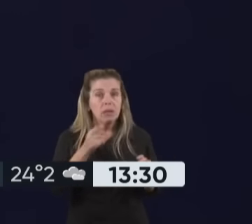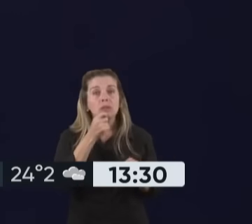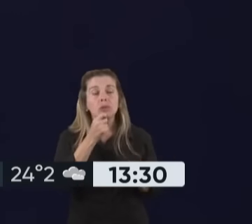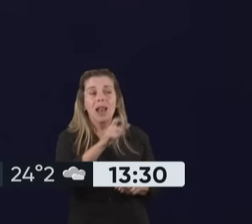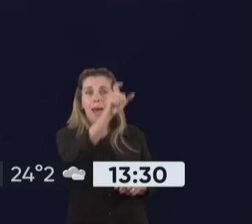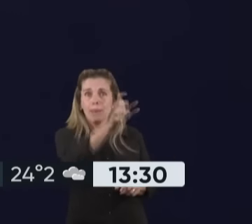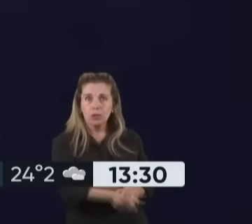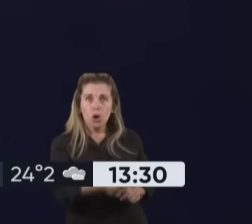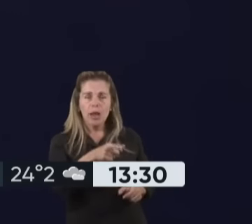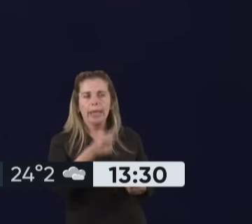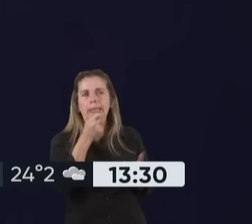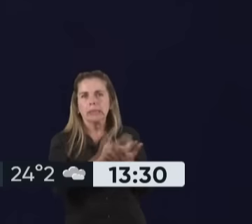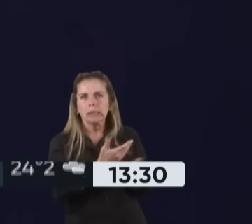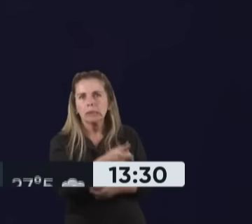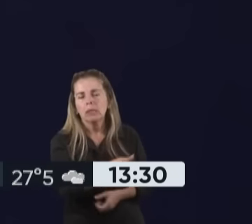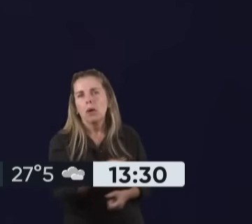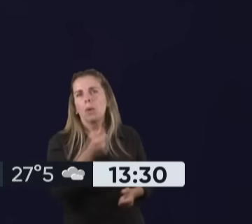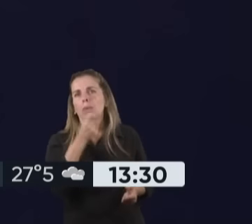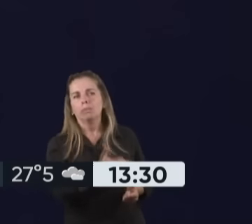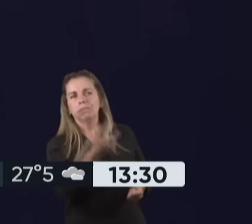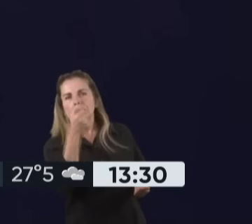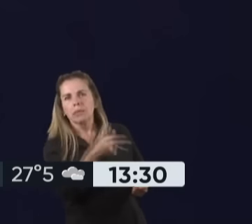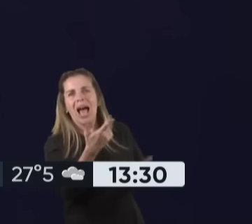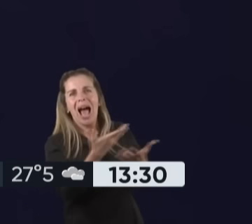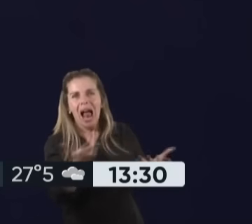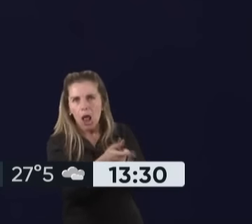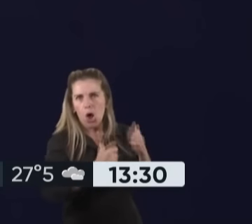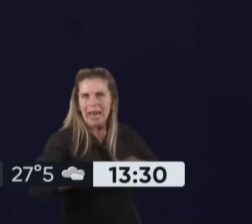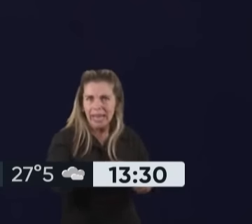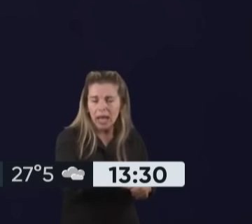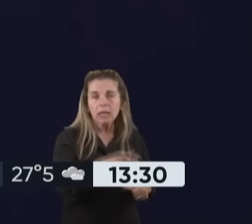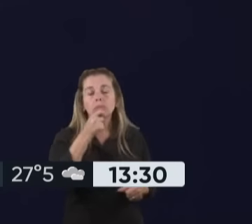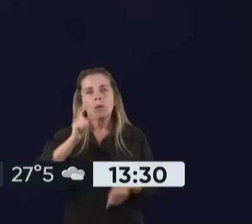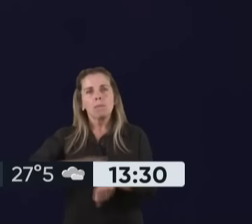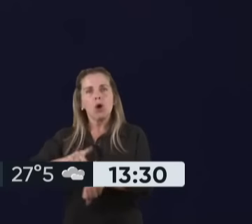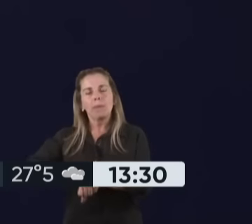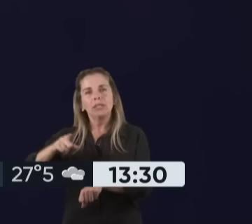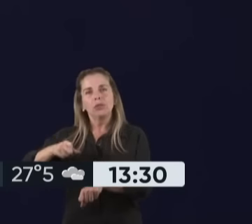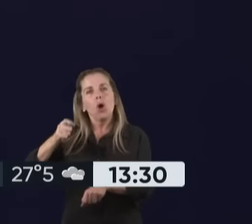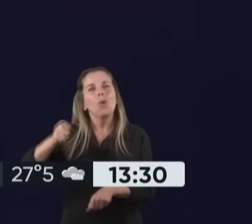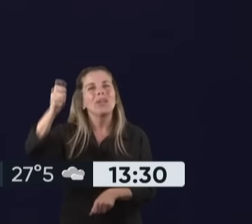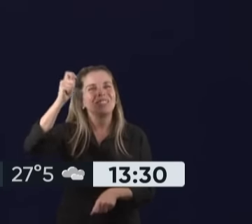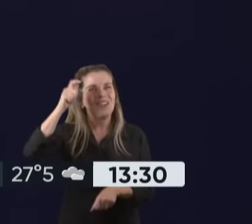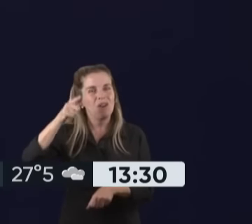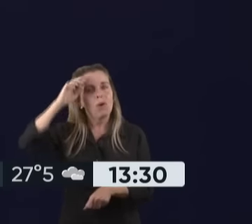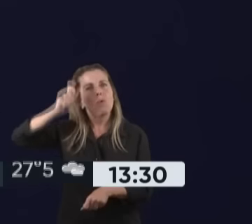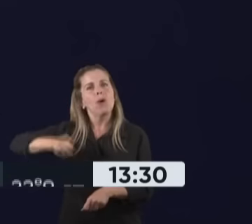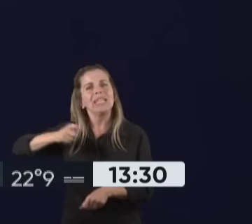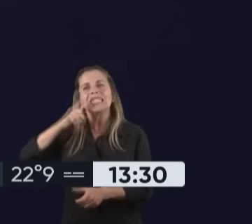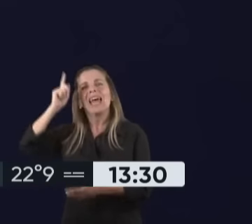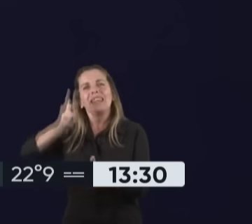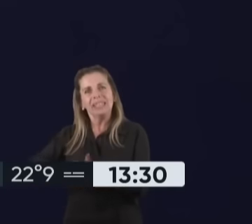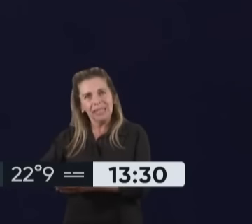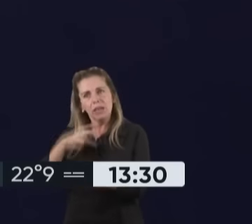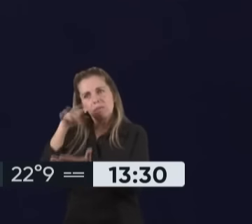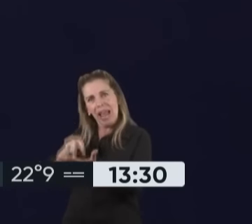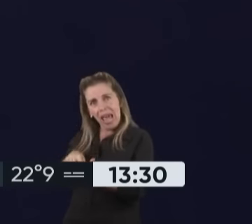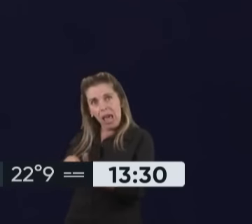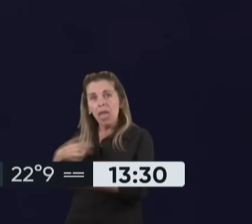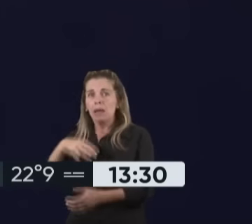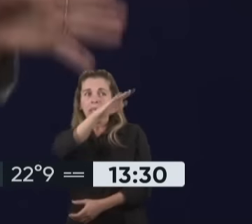víctimas. Cuando le dan una condena condicional, cuando le dan una salida condicional, cuando le dan una salida